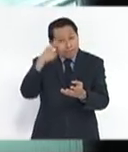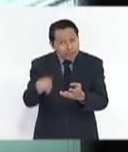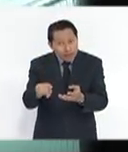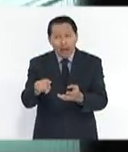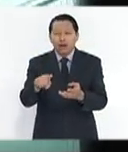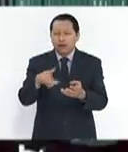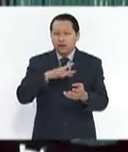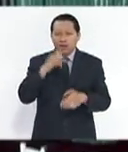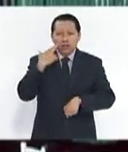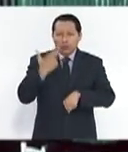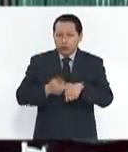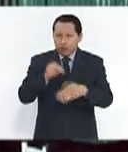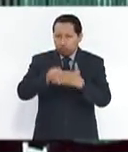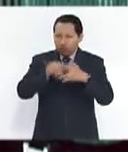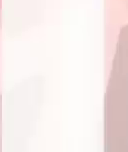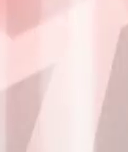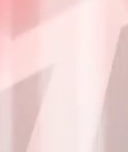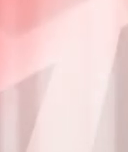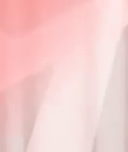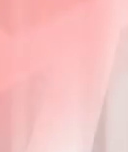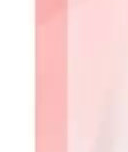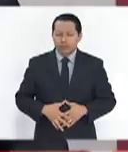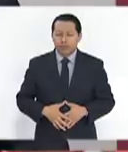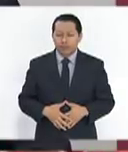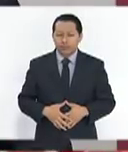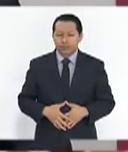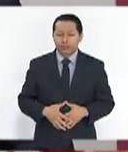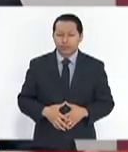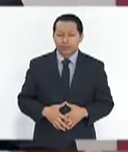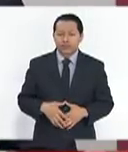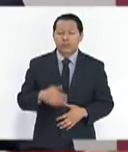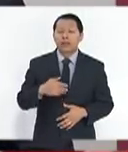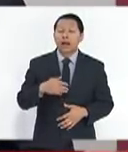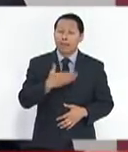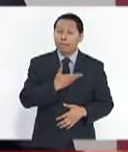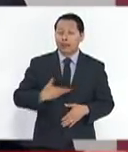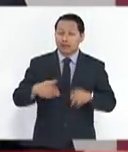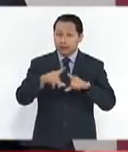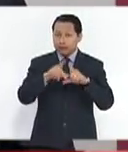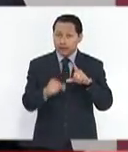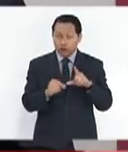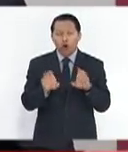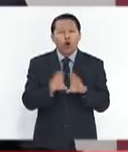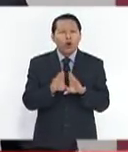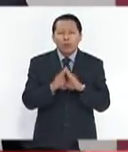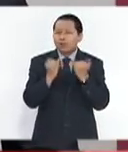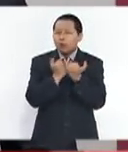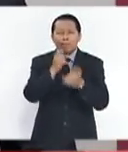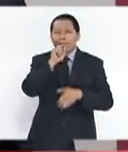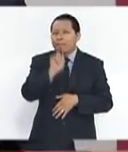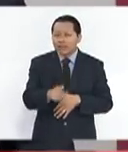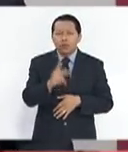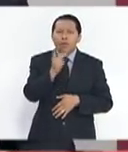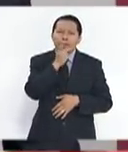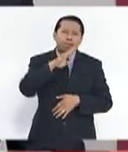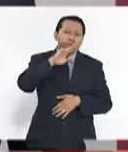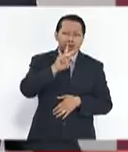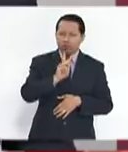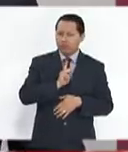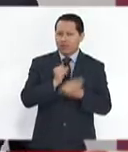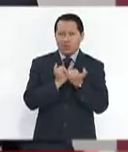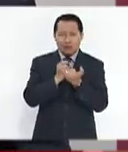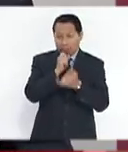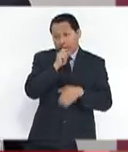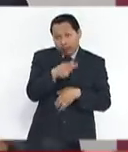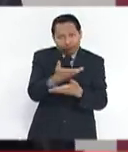los responsables de este homicidio. El presidente de la República, como cualquier padre de familia, como todos los